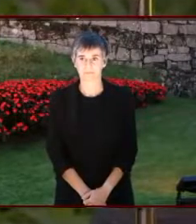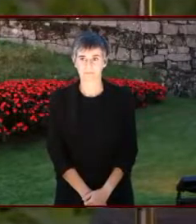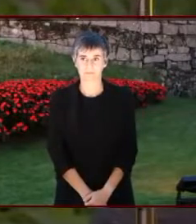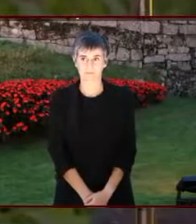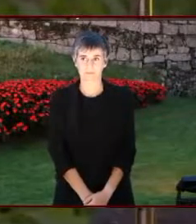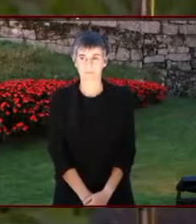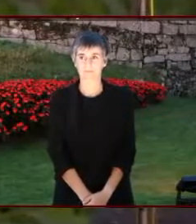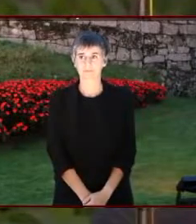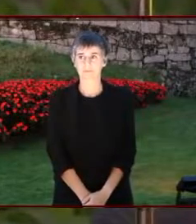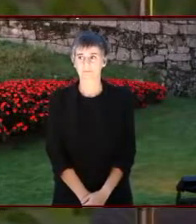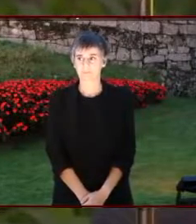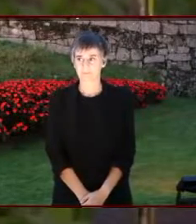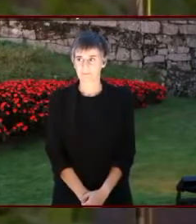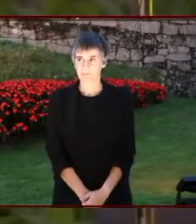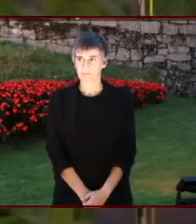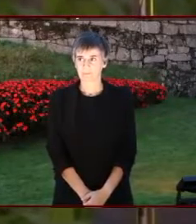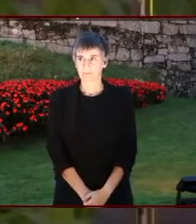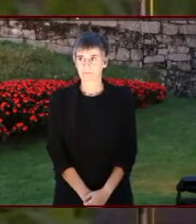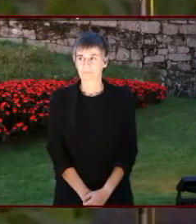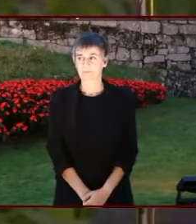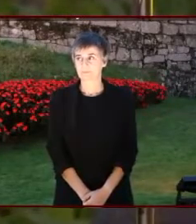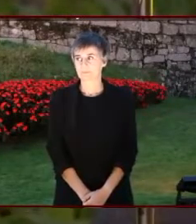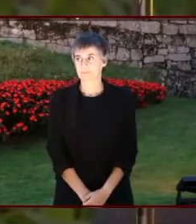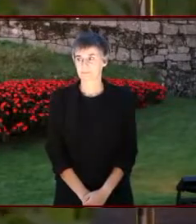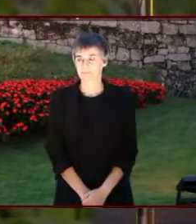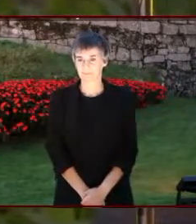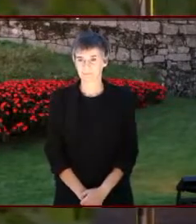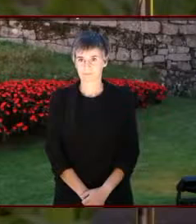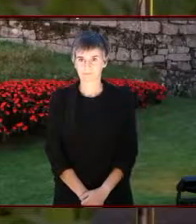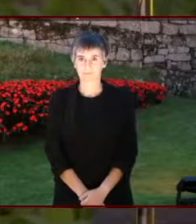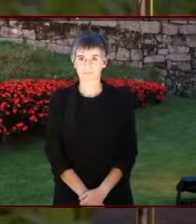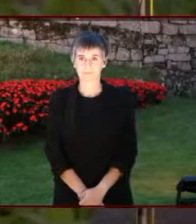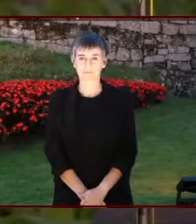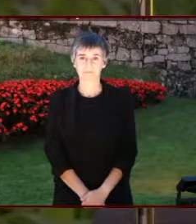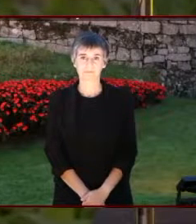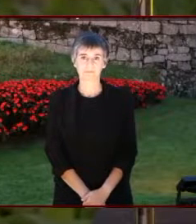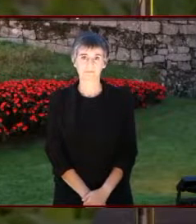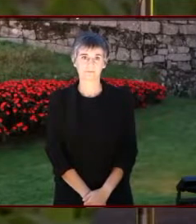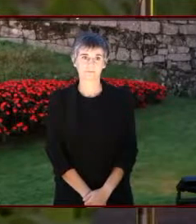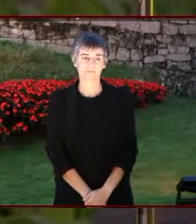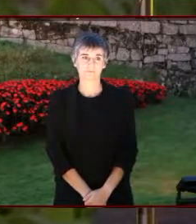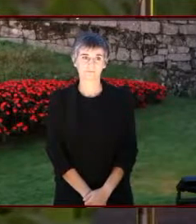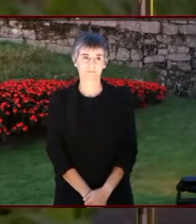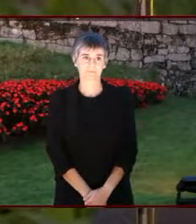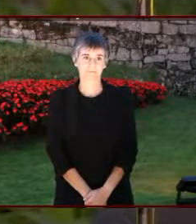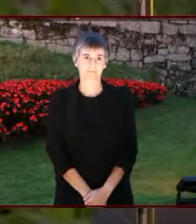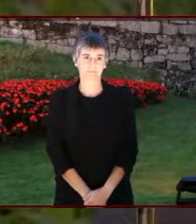Que os valentes son todos de aquí, e que os cobardes son todos de